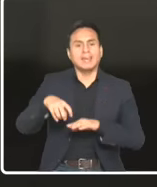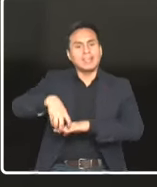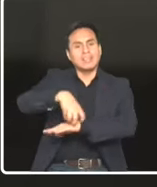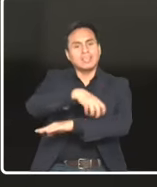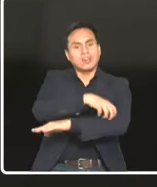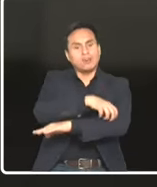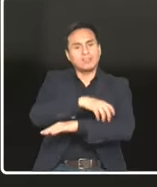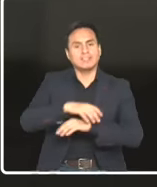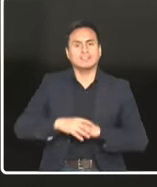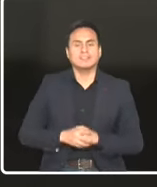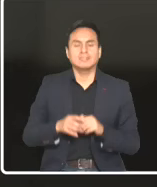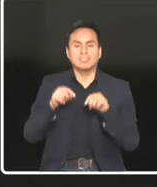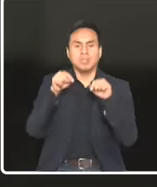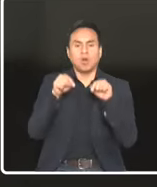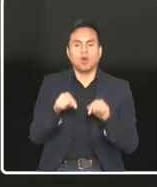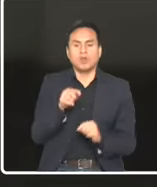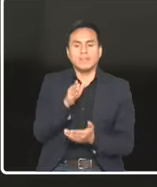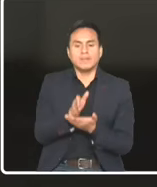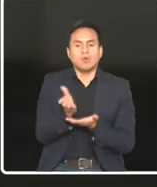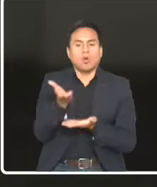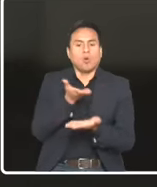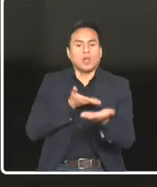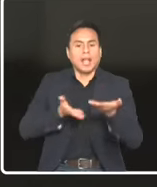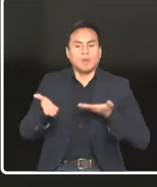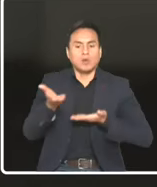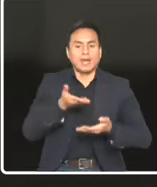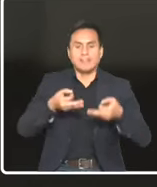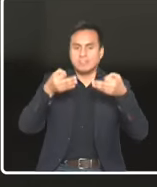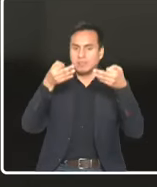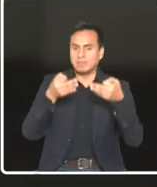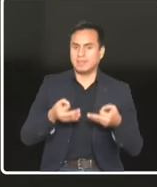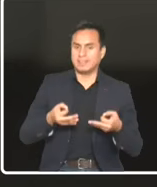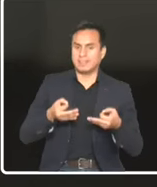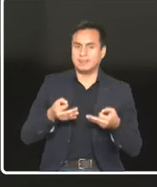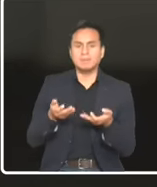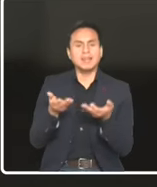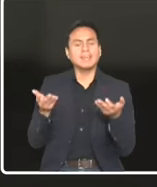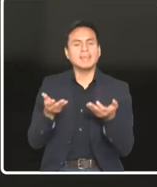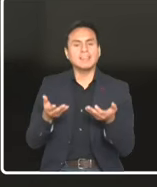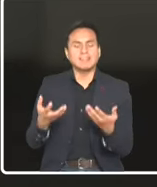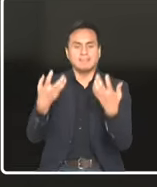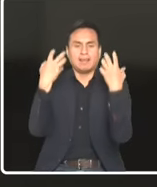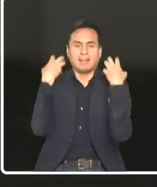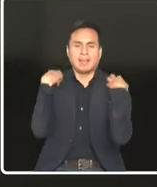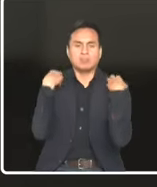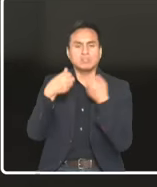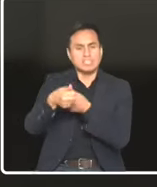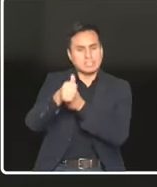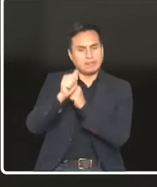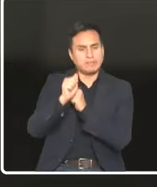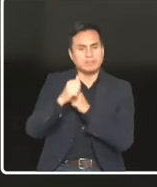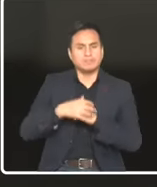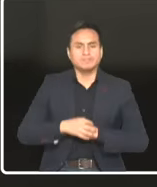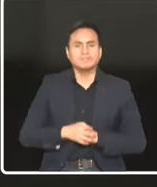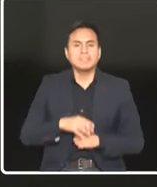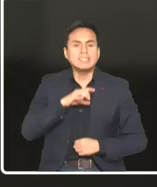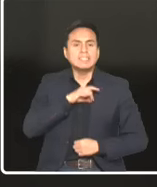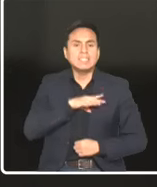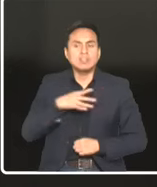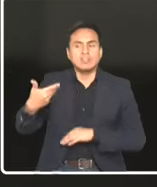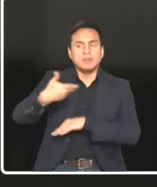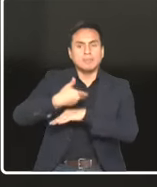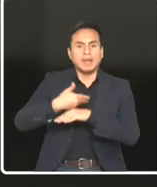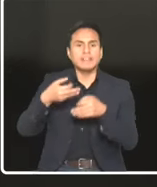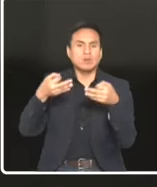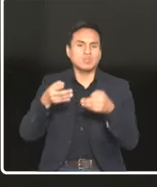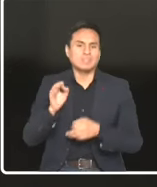regiones y hoy debemos colaborar firmemente para hacernos cargo de estos desafíos los chilenos demandan